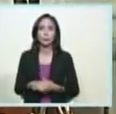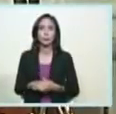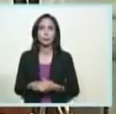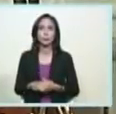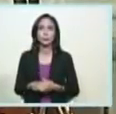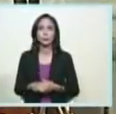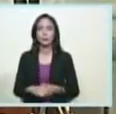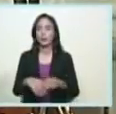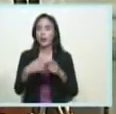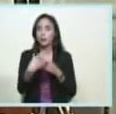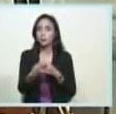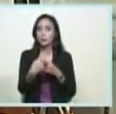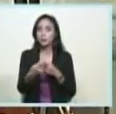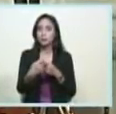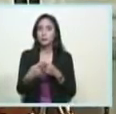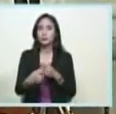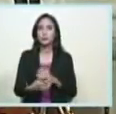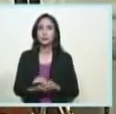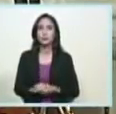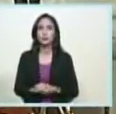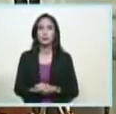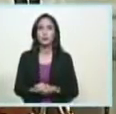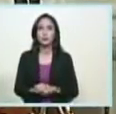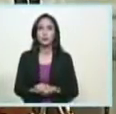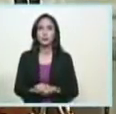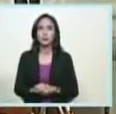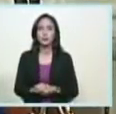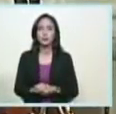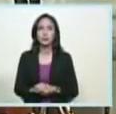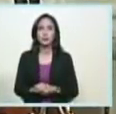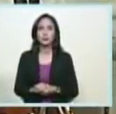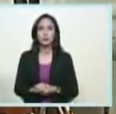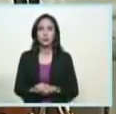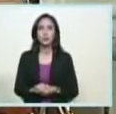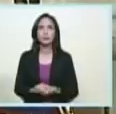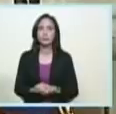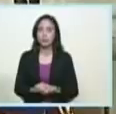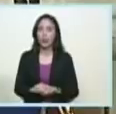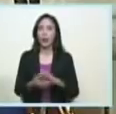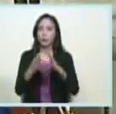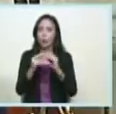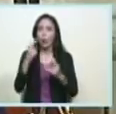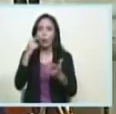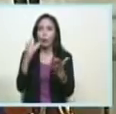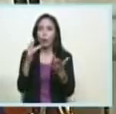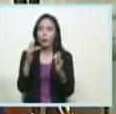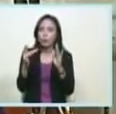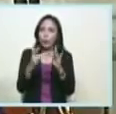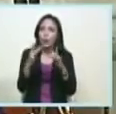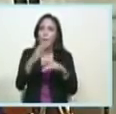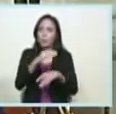casas riqueza financiera riqueza física